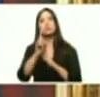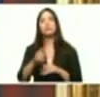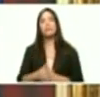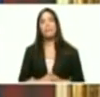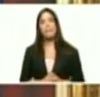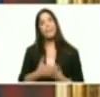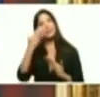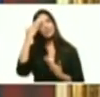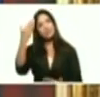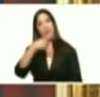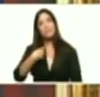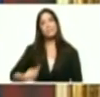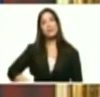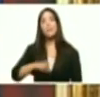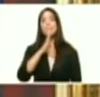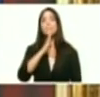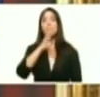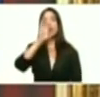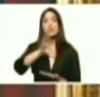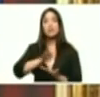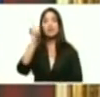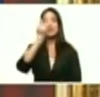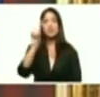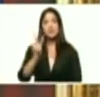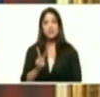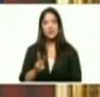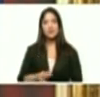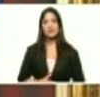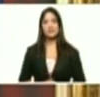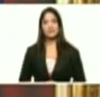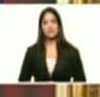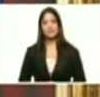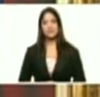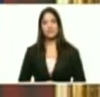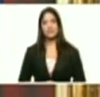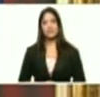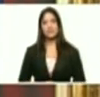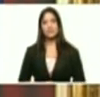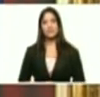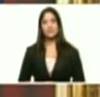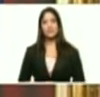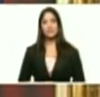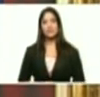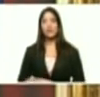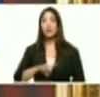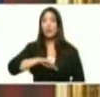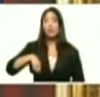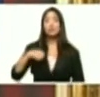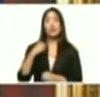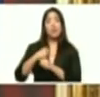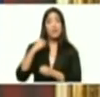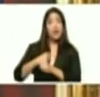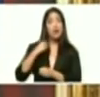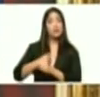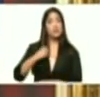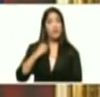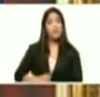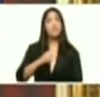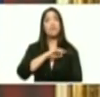superándola. Un saludo al presidente del Banco Central de Venezuela, también, que hemos estado trabajando intensamente,